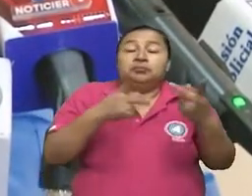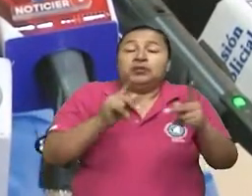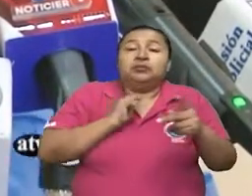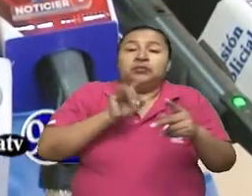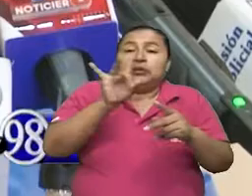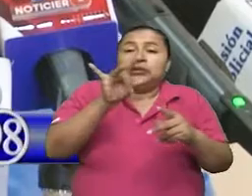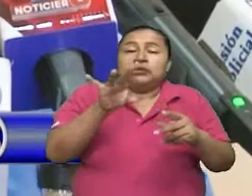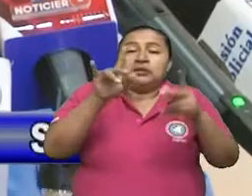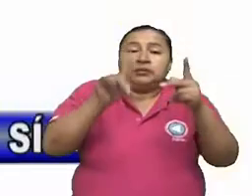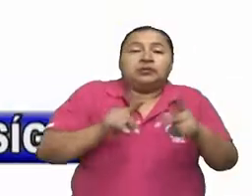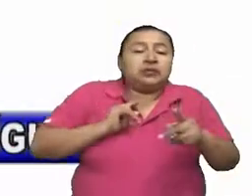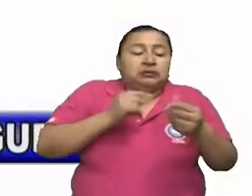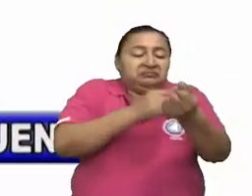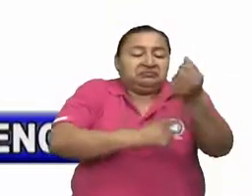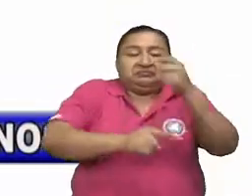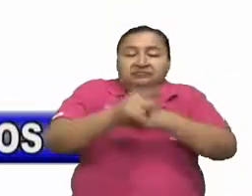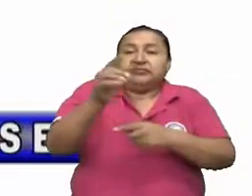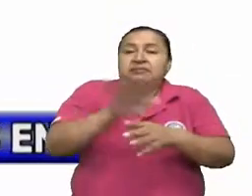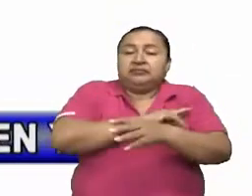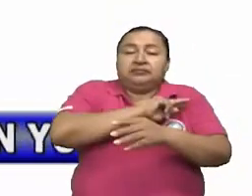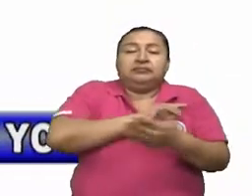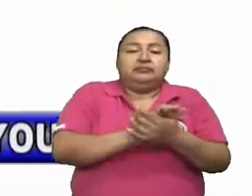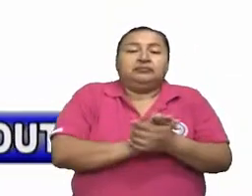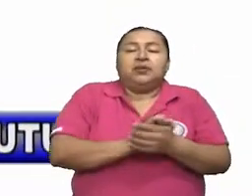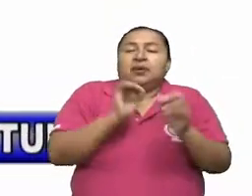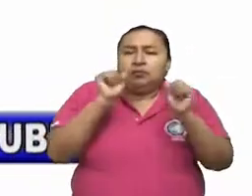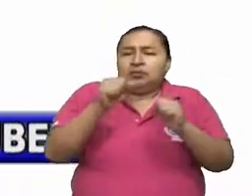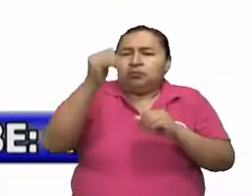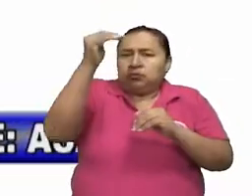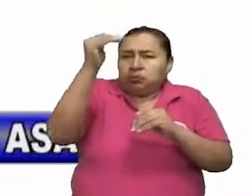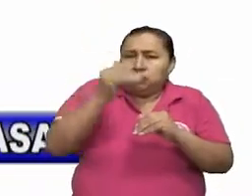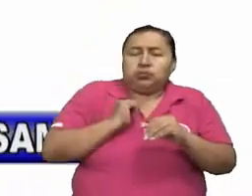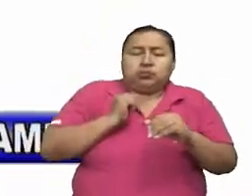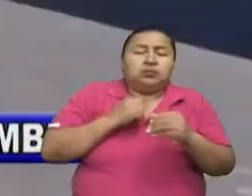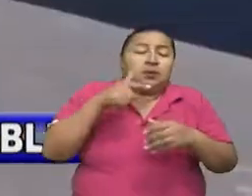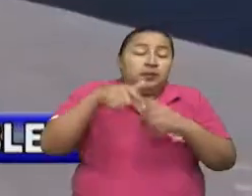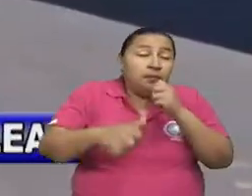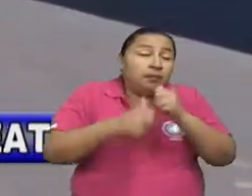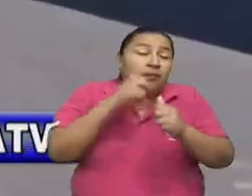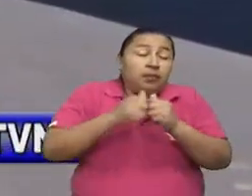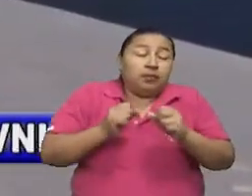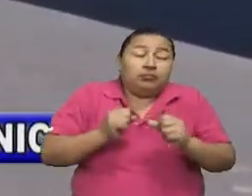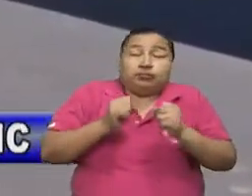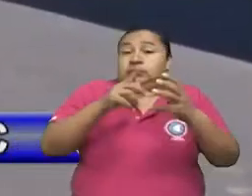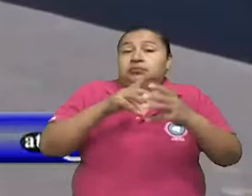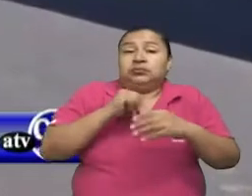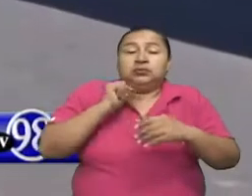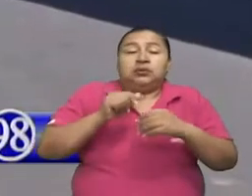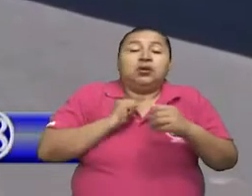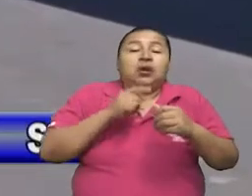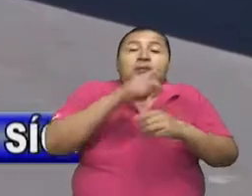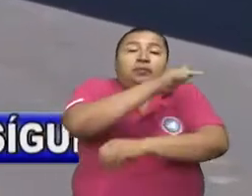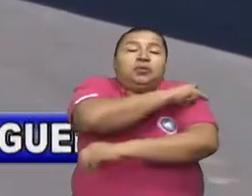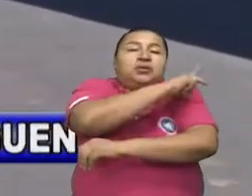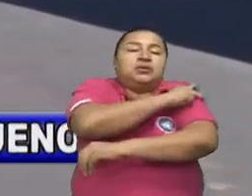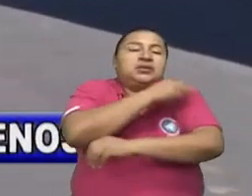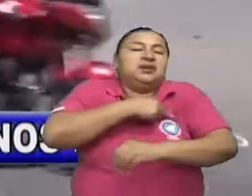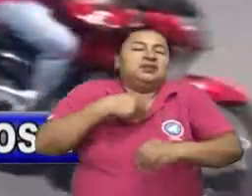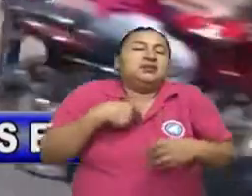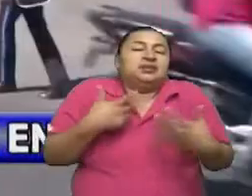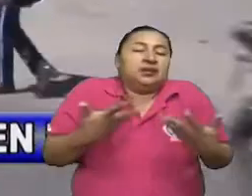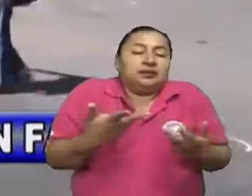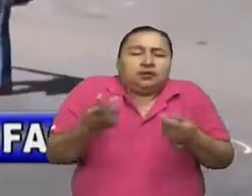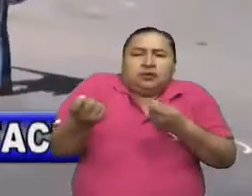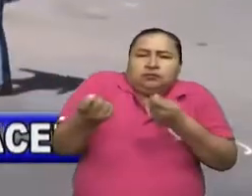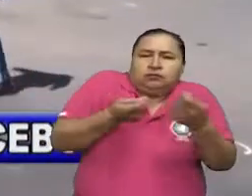los lesionados. Para seguir reduciendo los accidentes y las muertes, por ello la policía ha desarrollado planes de